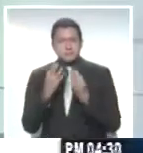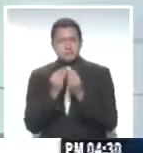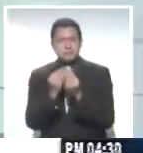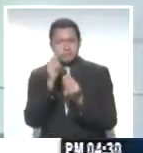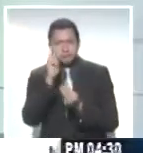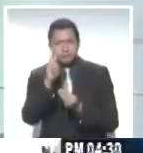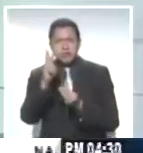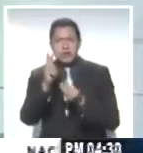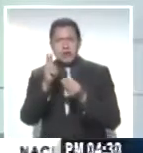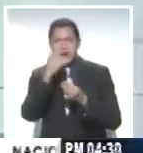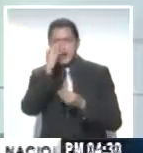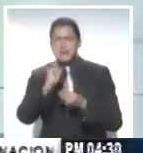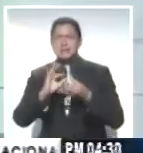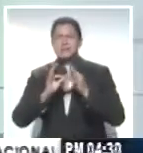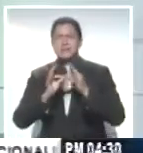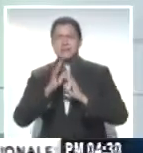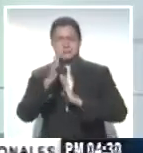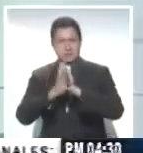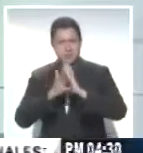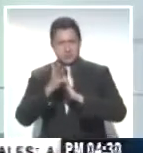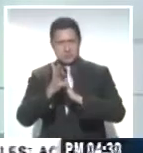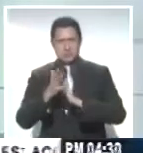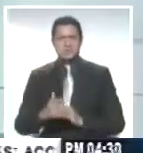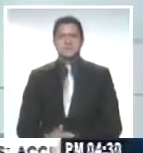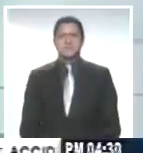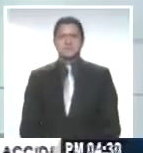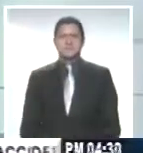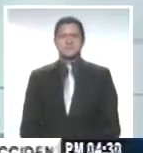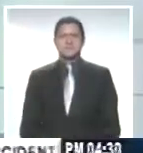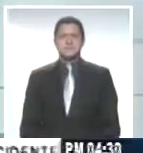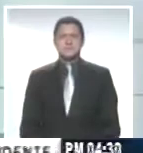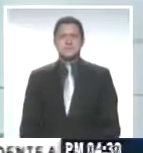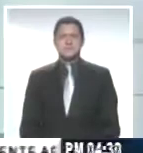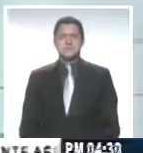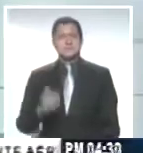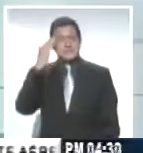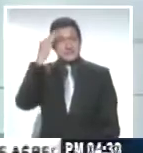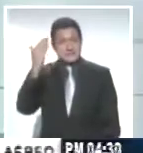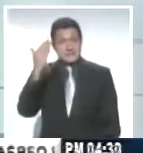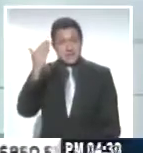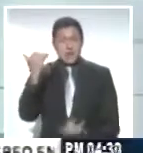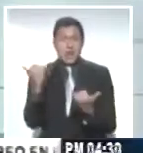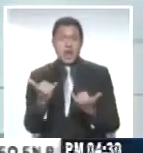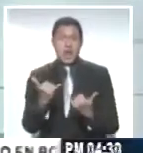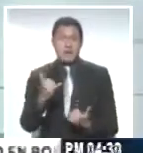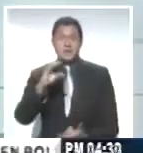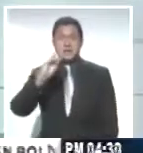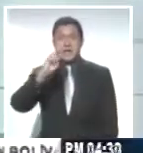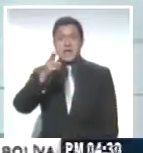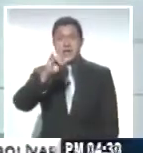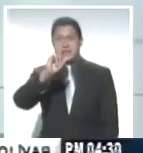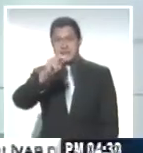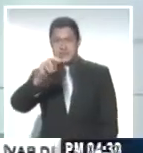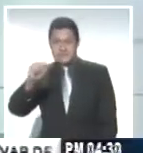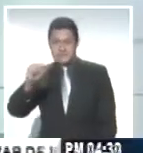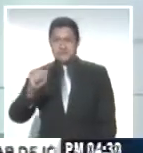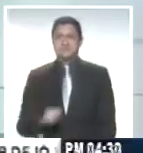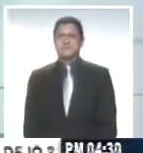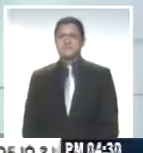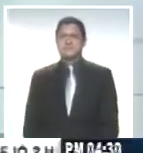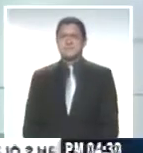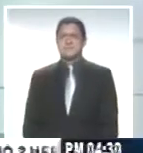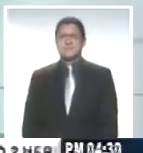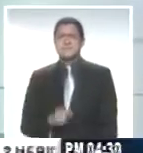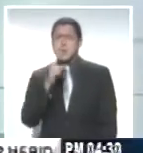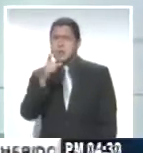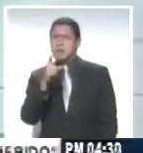acompaña Henry Rumbos en la interpretación de lengua de señas y le saluda a esta hora Dayana Herrera. Y una